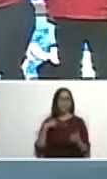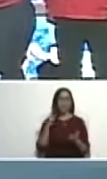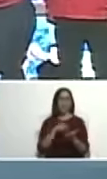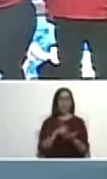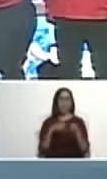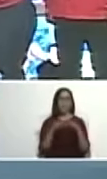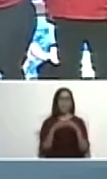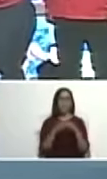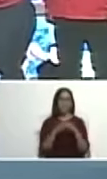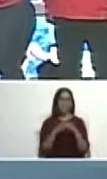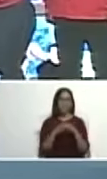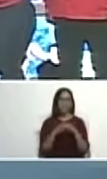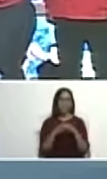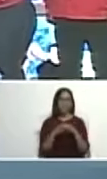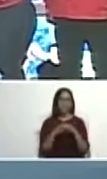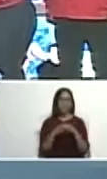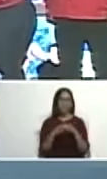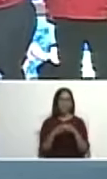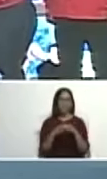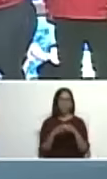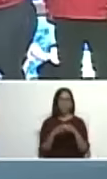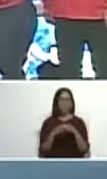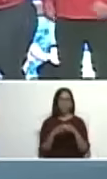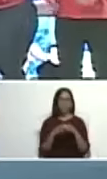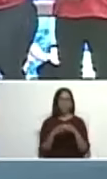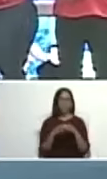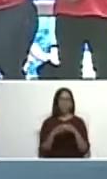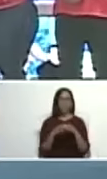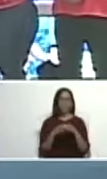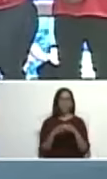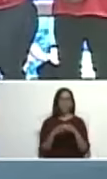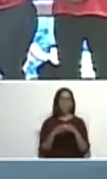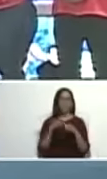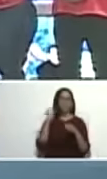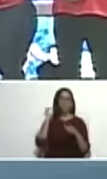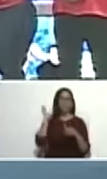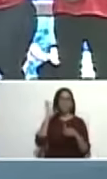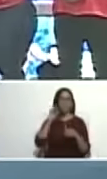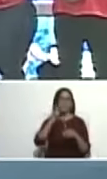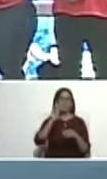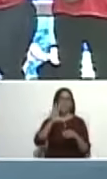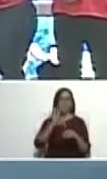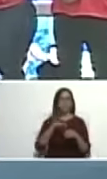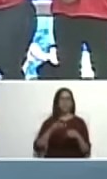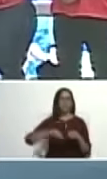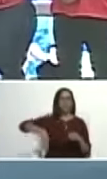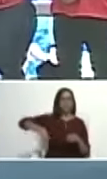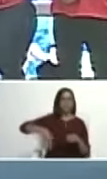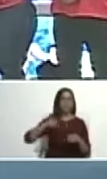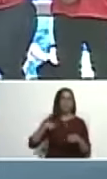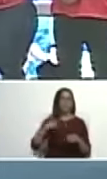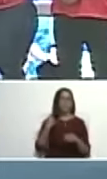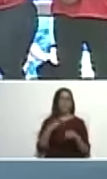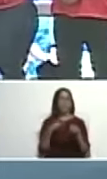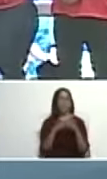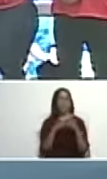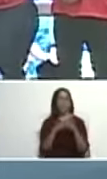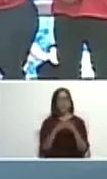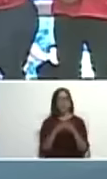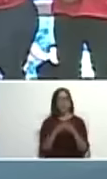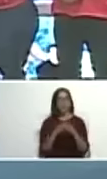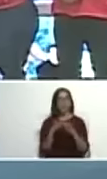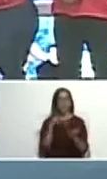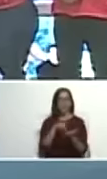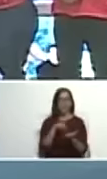compañeros del país 25, del estado 25, de Guayana Esequiba. Tenemos allí por ahí un compañero